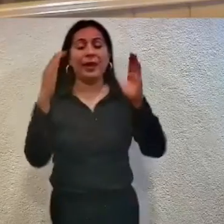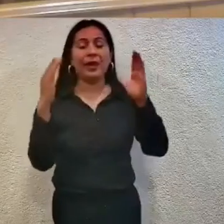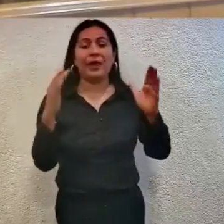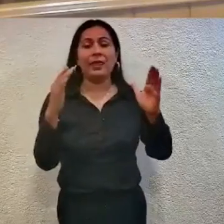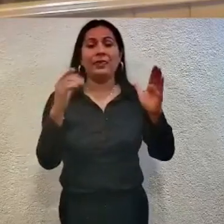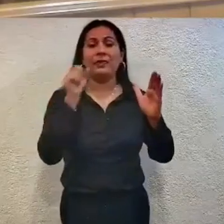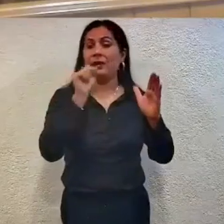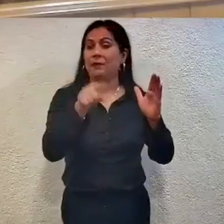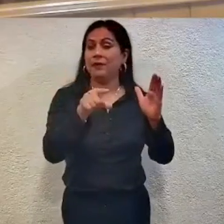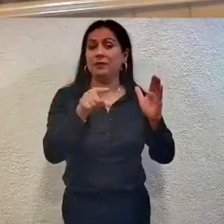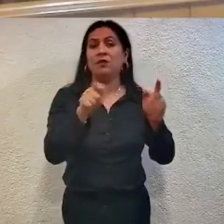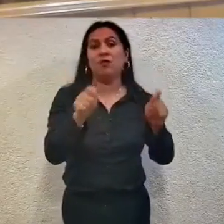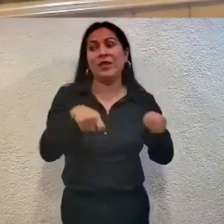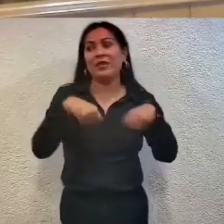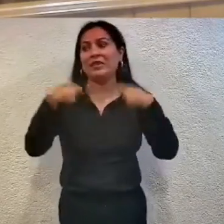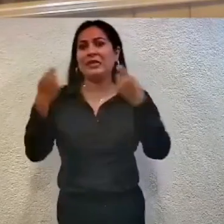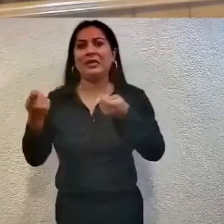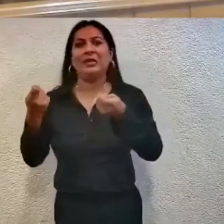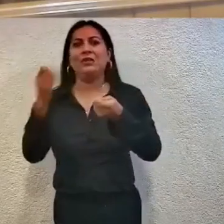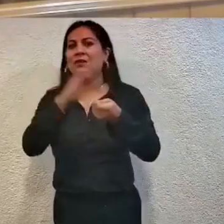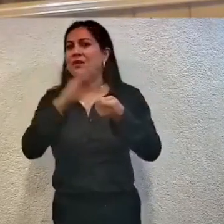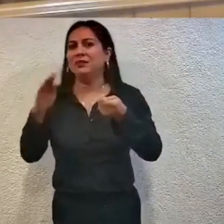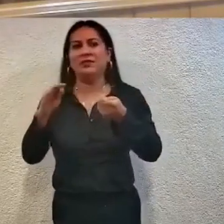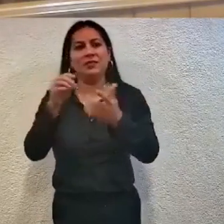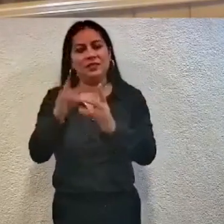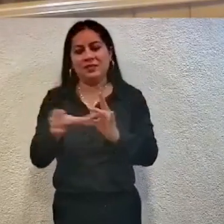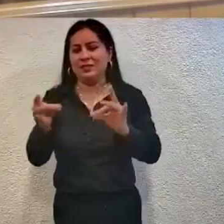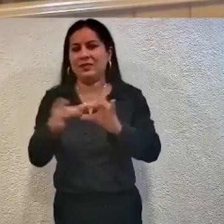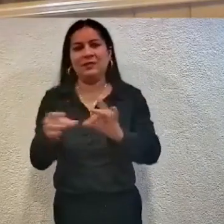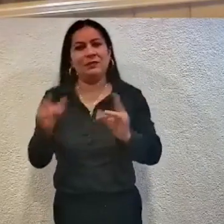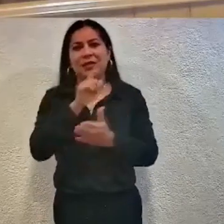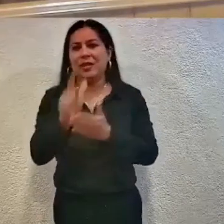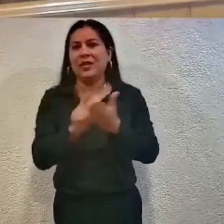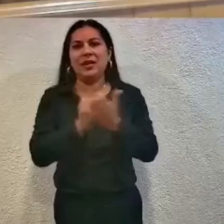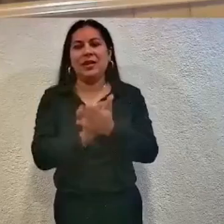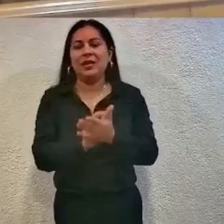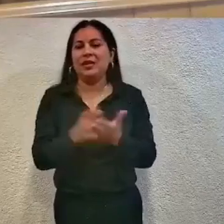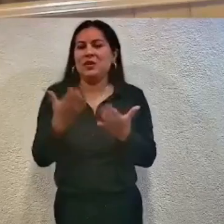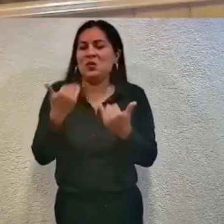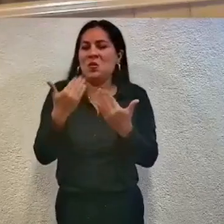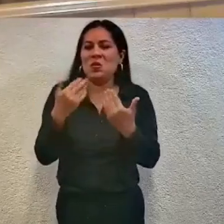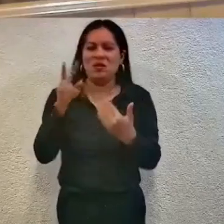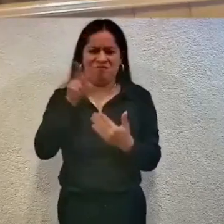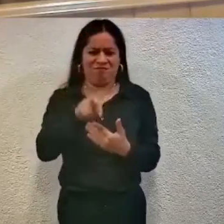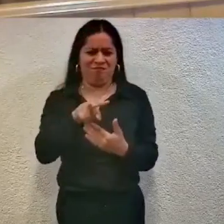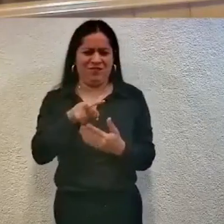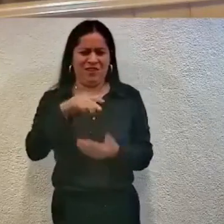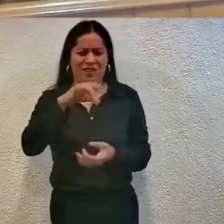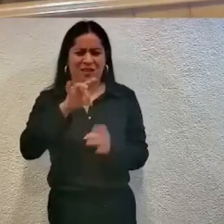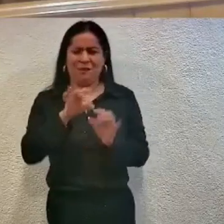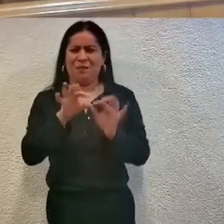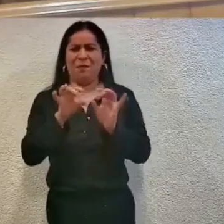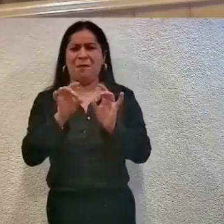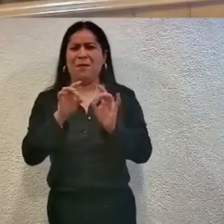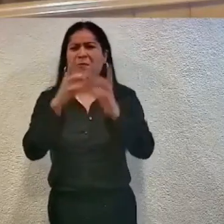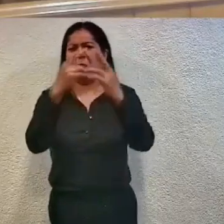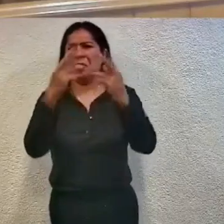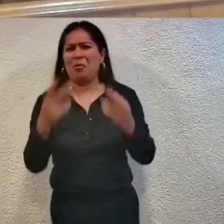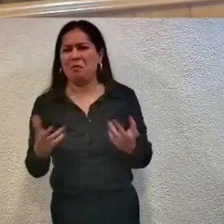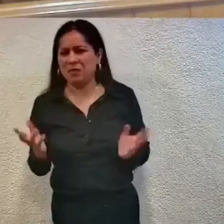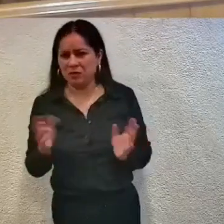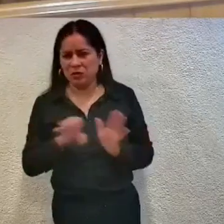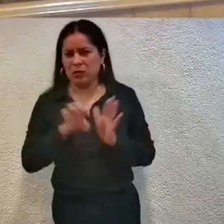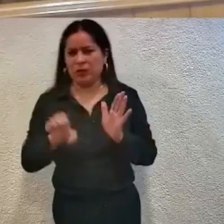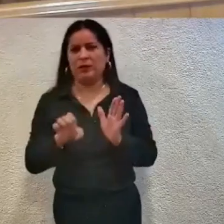autos que el paquete electoral relativo a la misma fue entregado dentro de los plazos que señala la ley y no tuvo muestras de alteración.